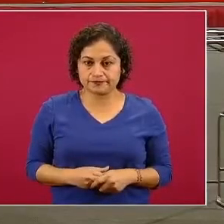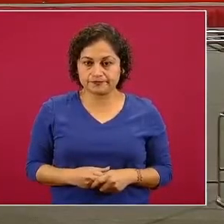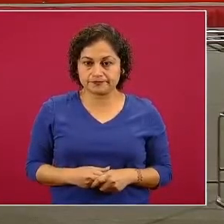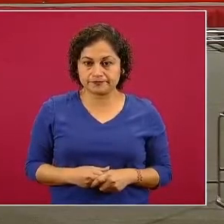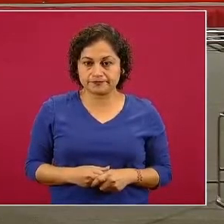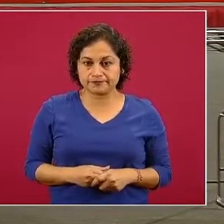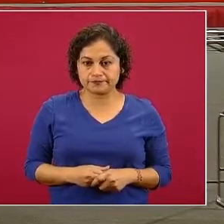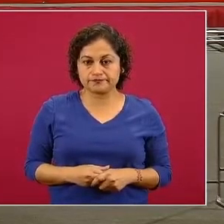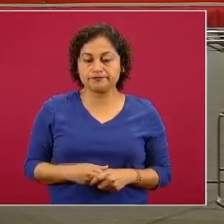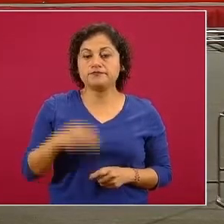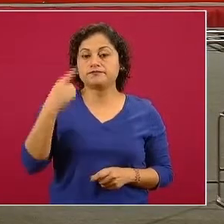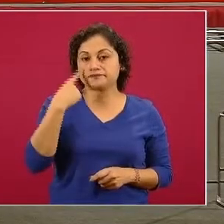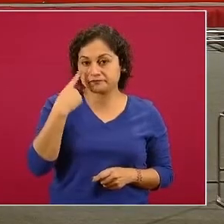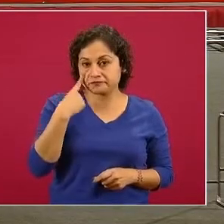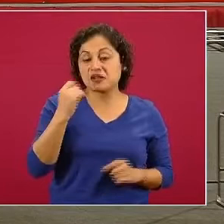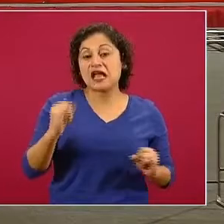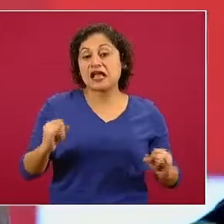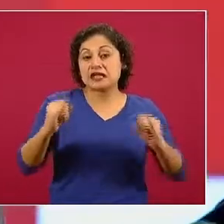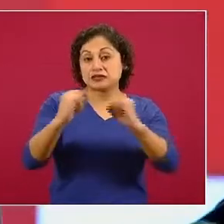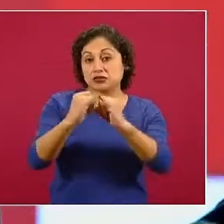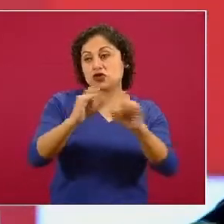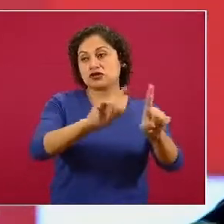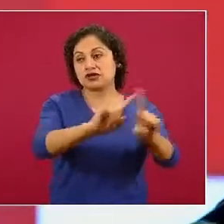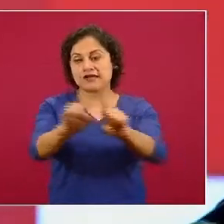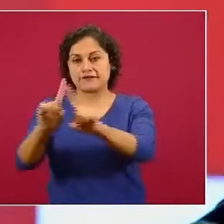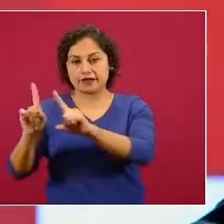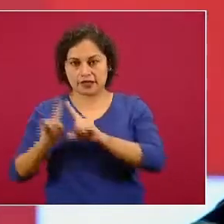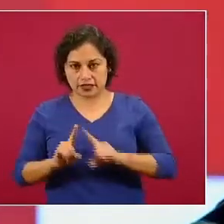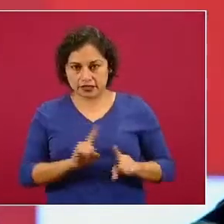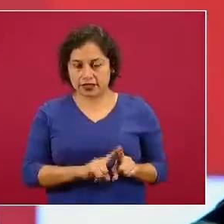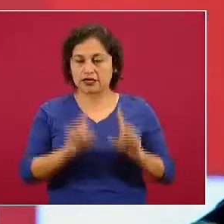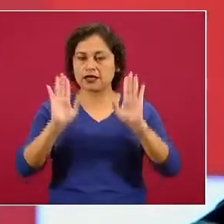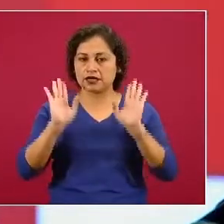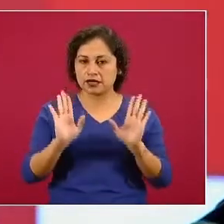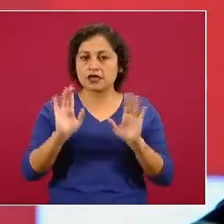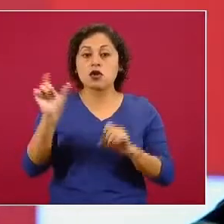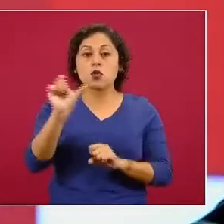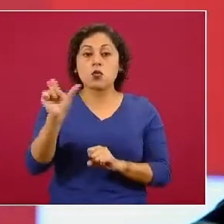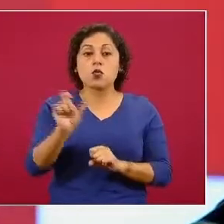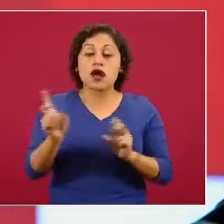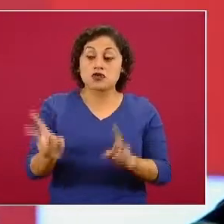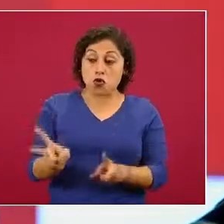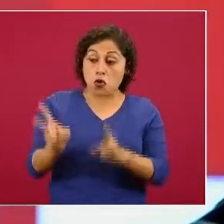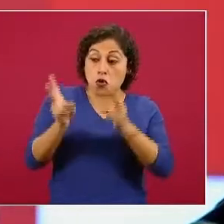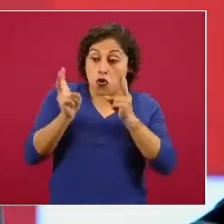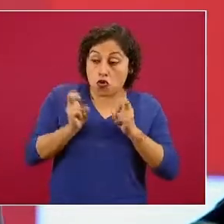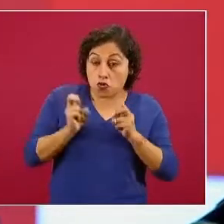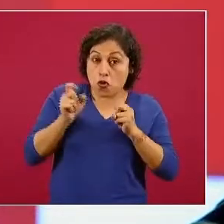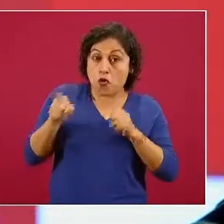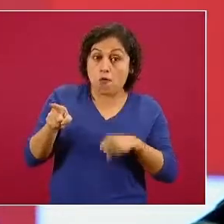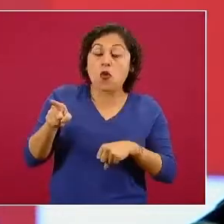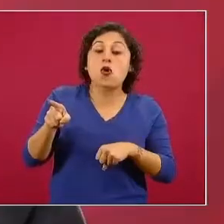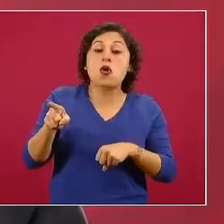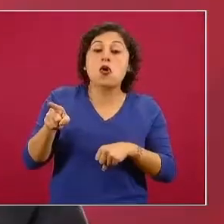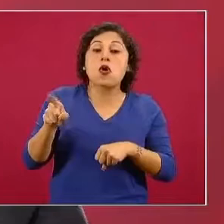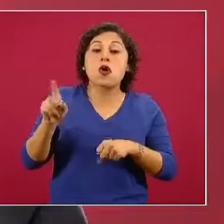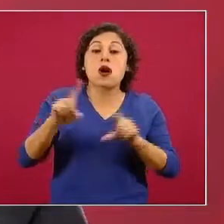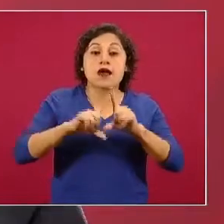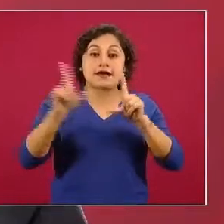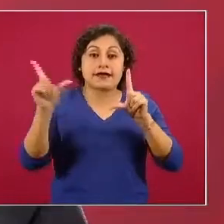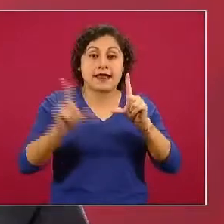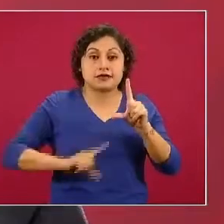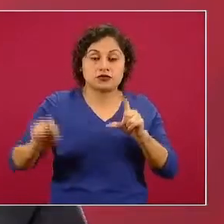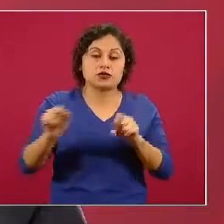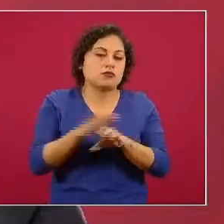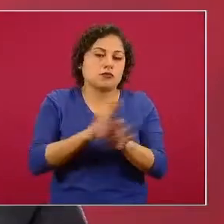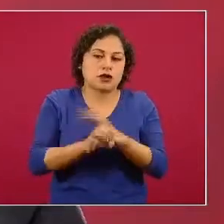Ha sido distintas instituciones y efectivamente cuando ha sido un robo a instituciones centrales, es decir, nacionales como es el